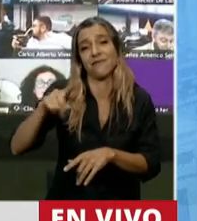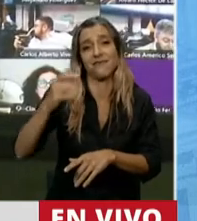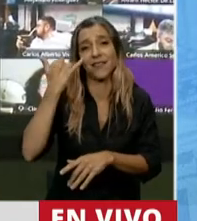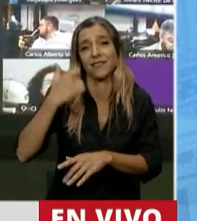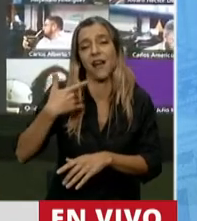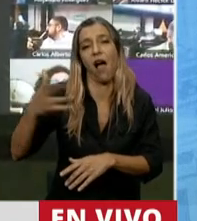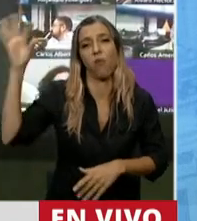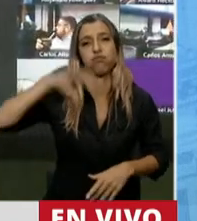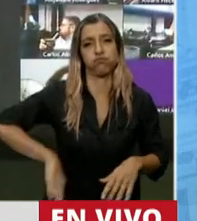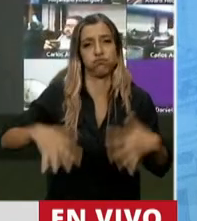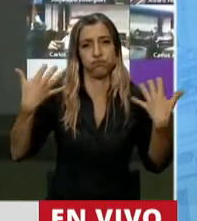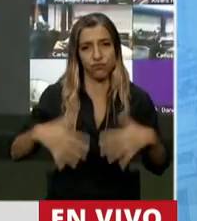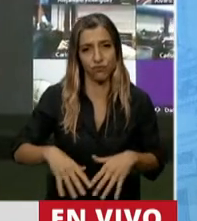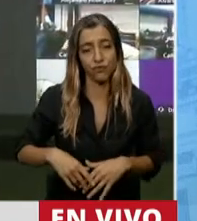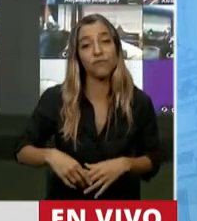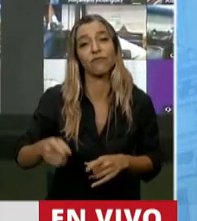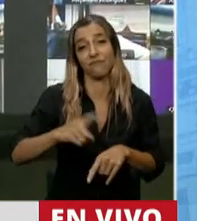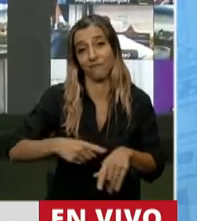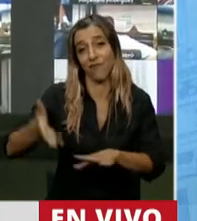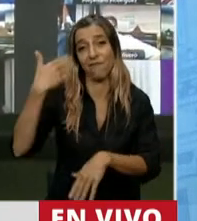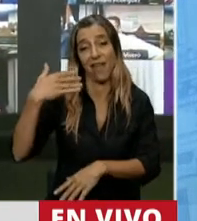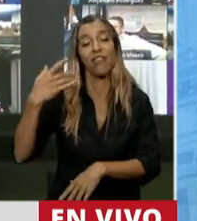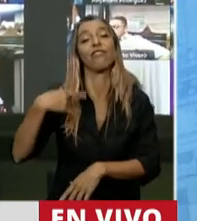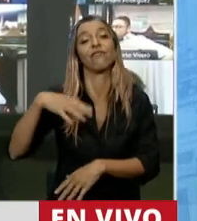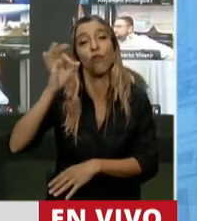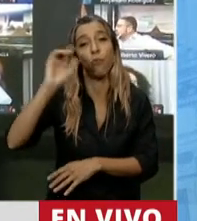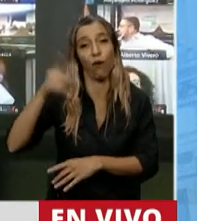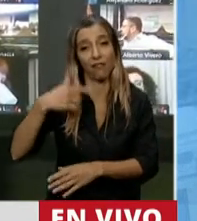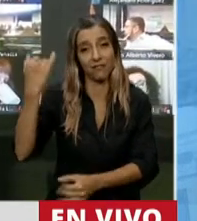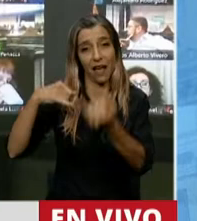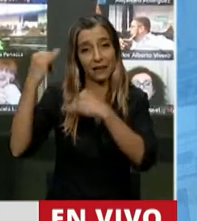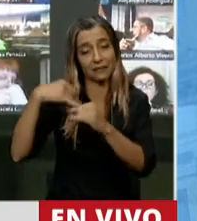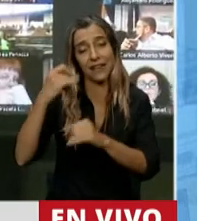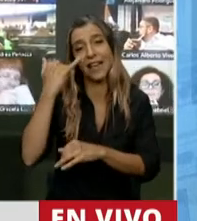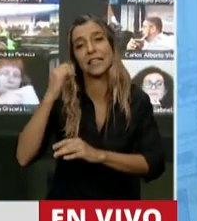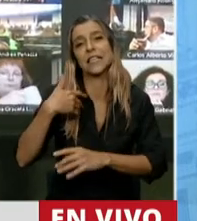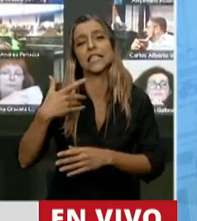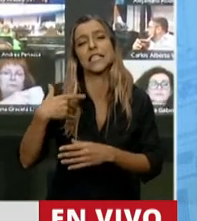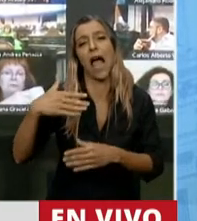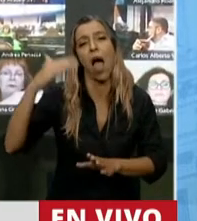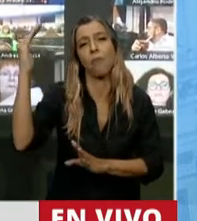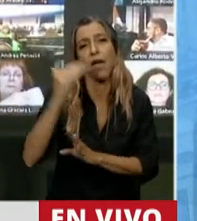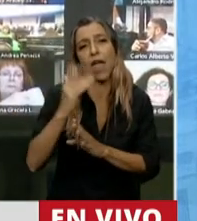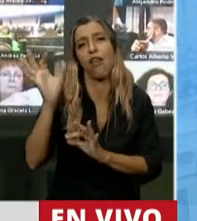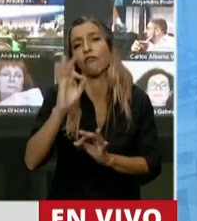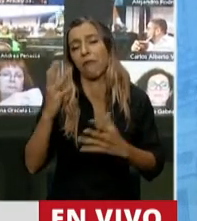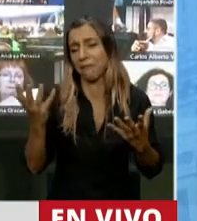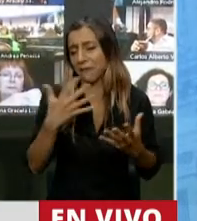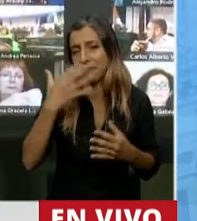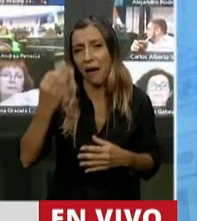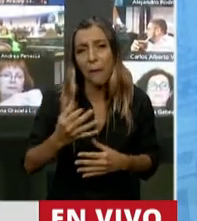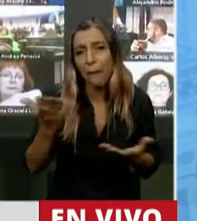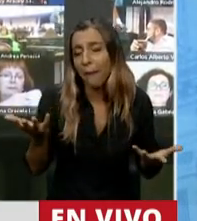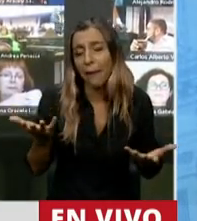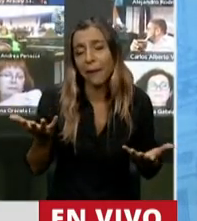que realmente disfrutaron de las tasas de interés al 70, 75% durante el gobierno anterior. Pero